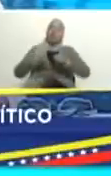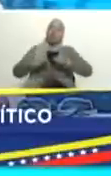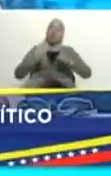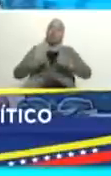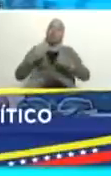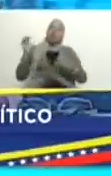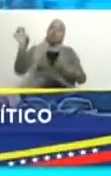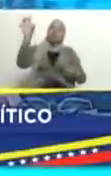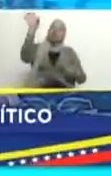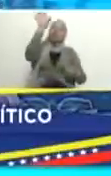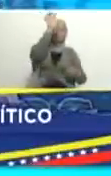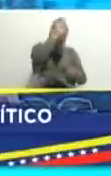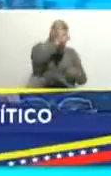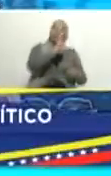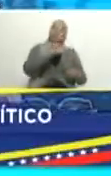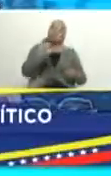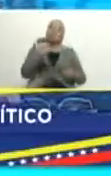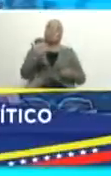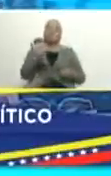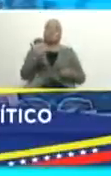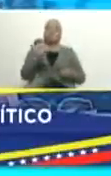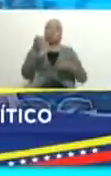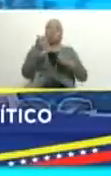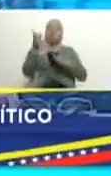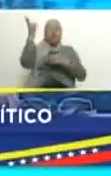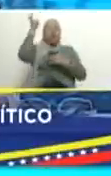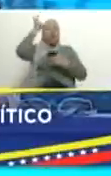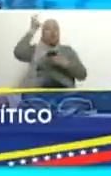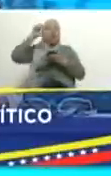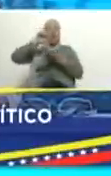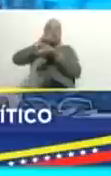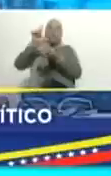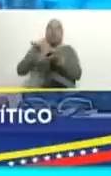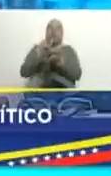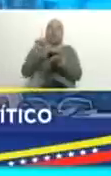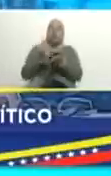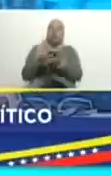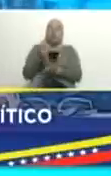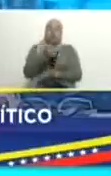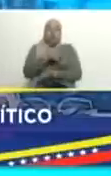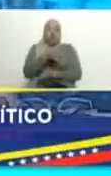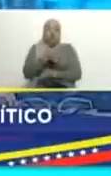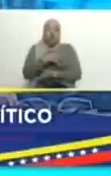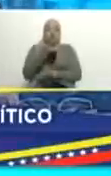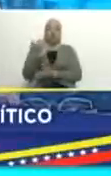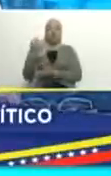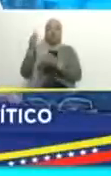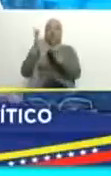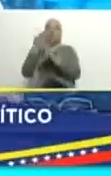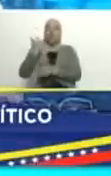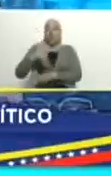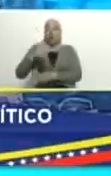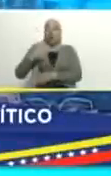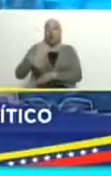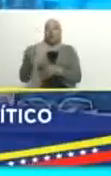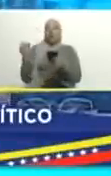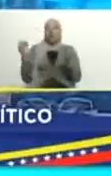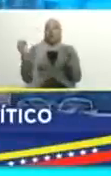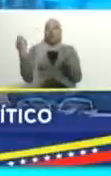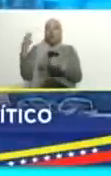que les tocó migrar y que viven en Lima, en Santiago de Chile, en Buenos Aires, en Bogotá, en